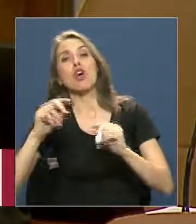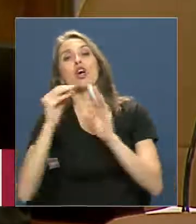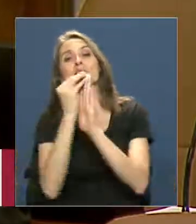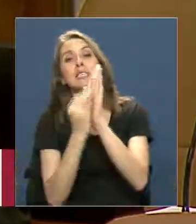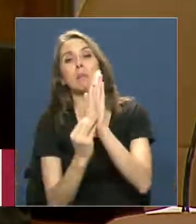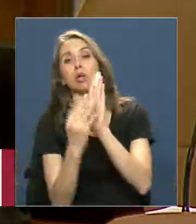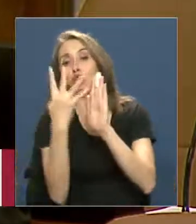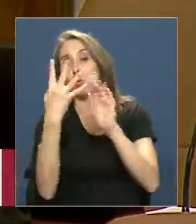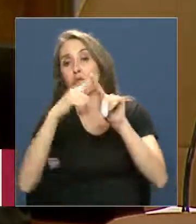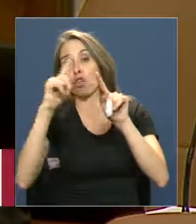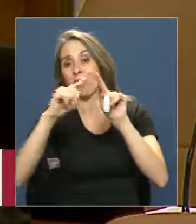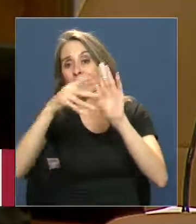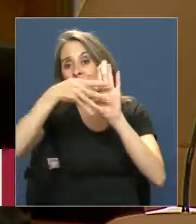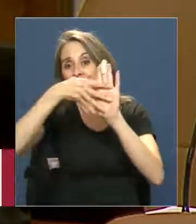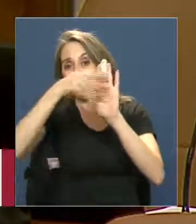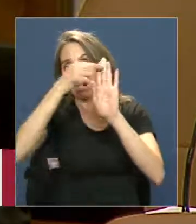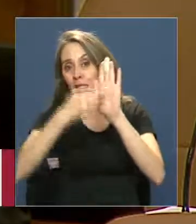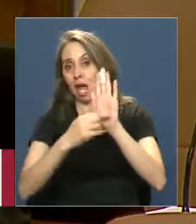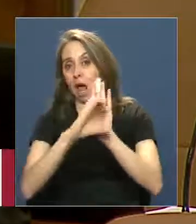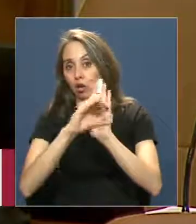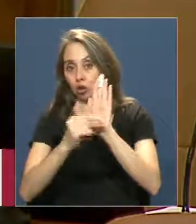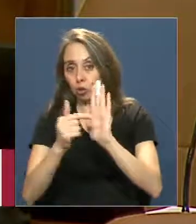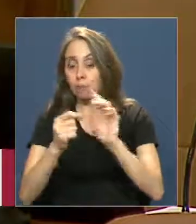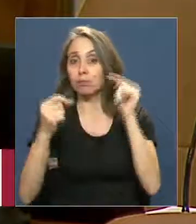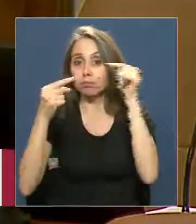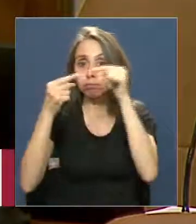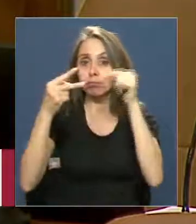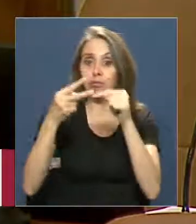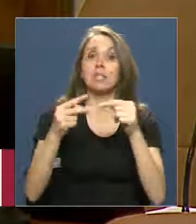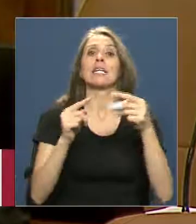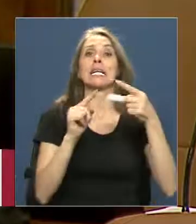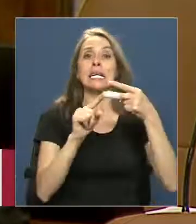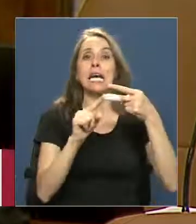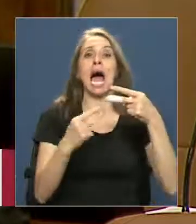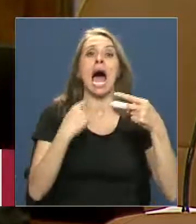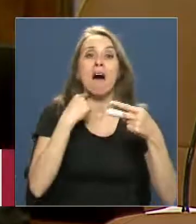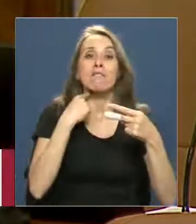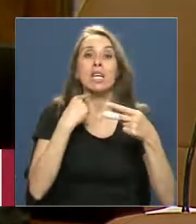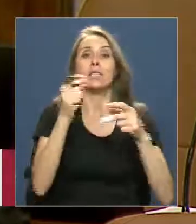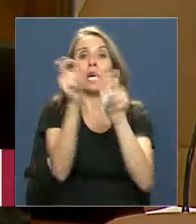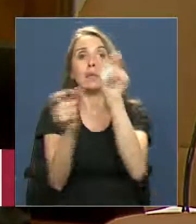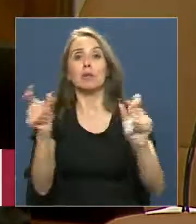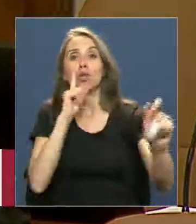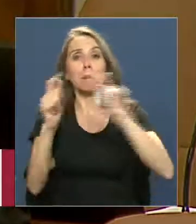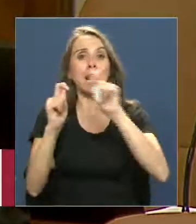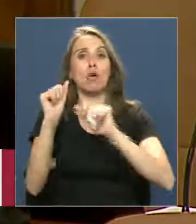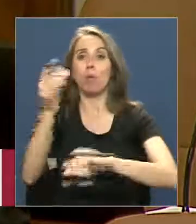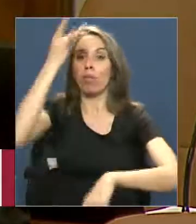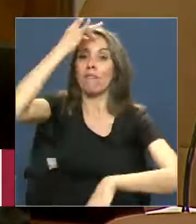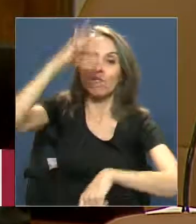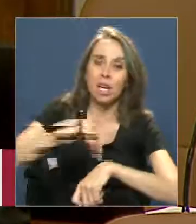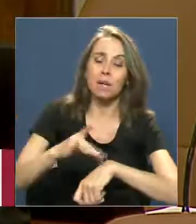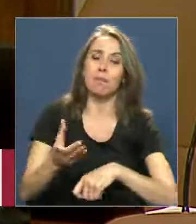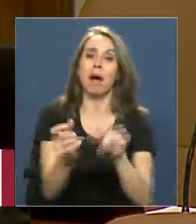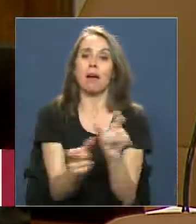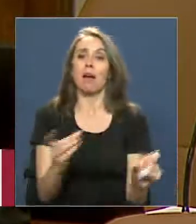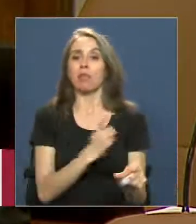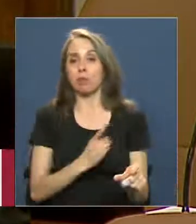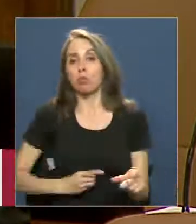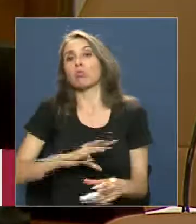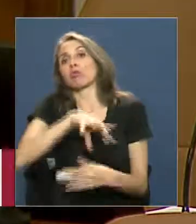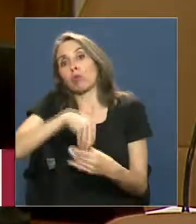tiene la Constitución, y que se afecte necesariamente la salud, esté en riesgo la salud de la población, entre ellos los parlamentarios,